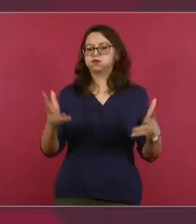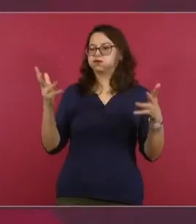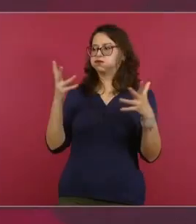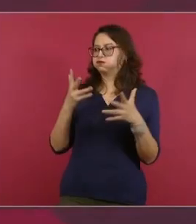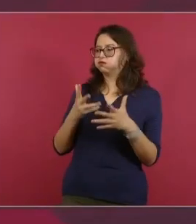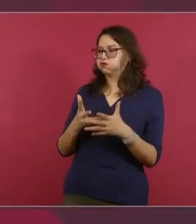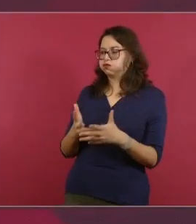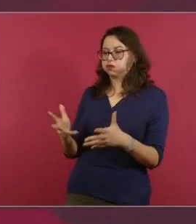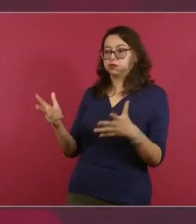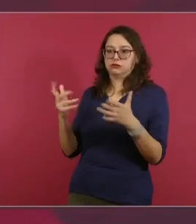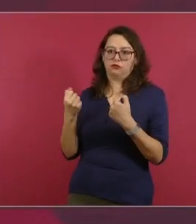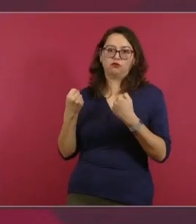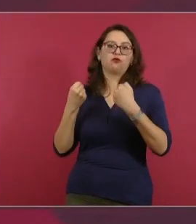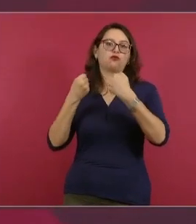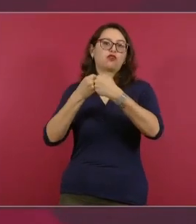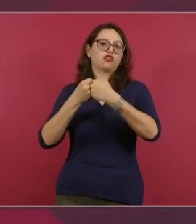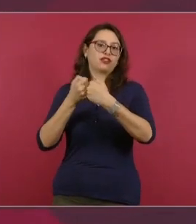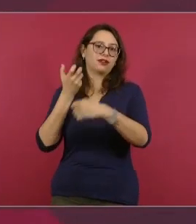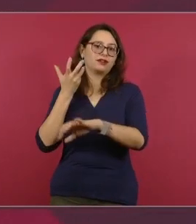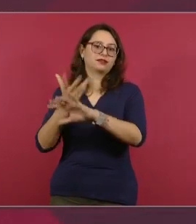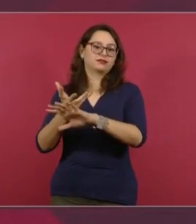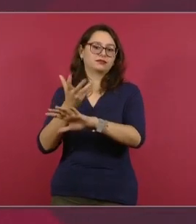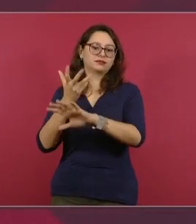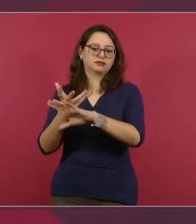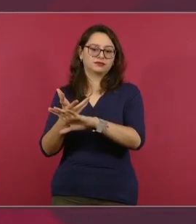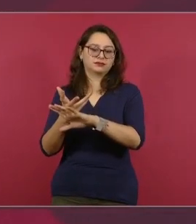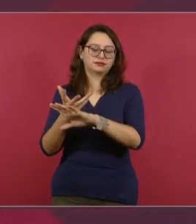de la frontera con Estados Unidos,